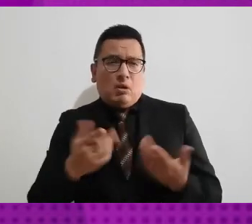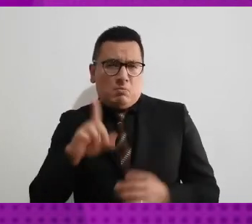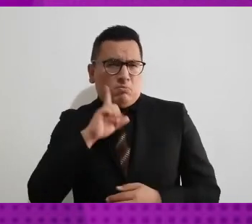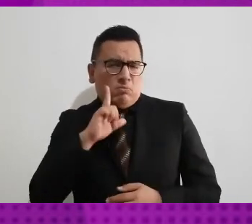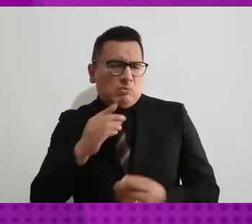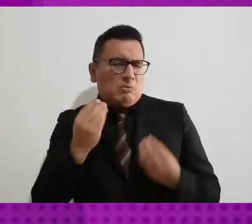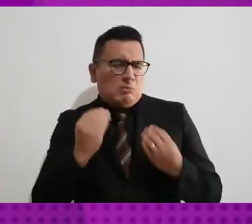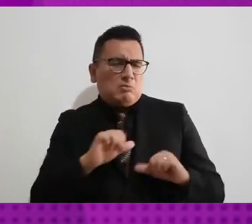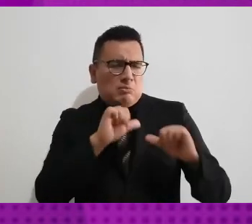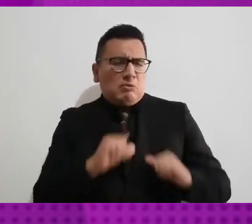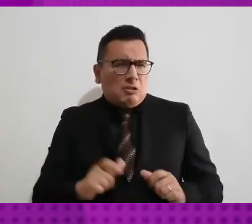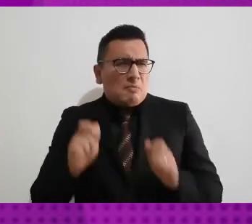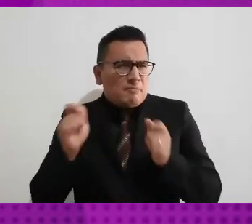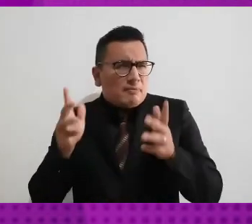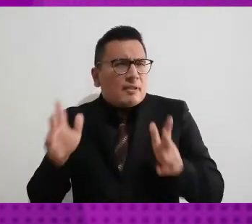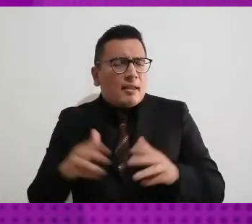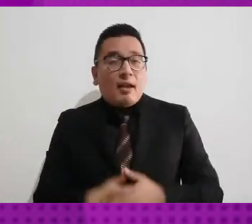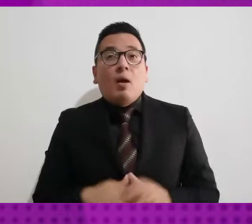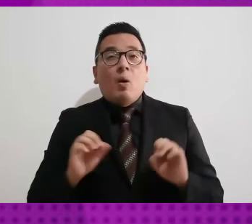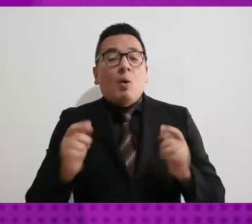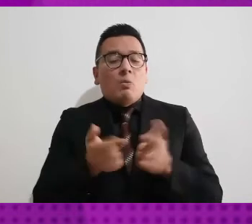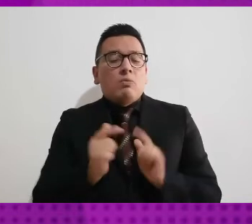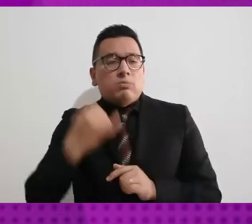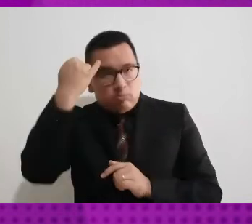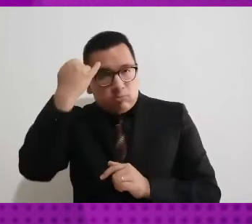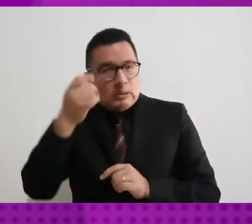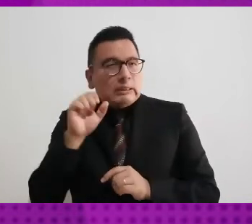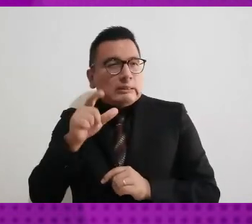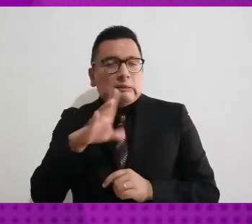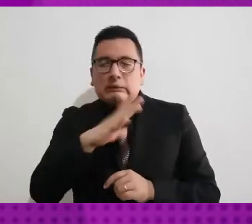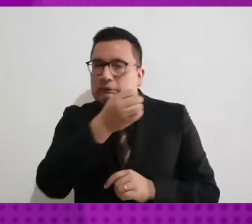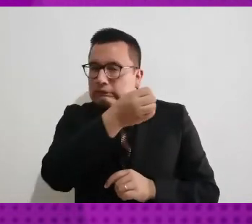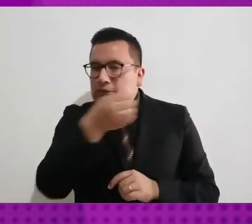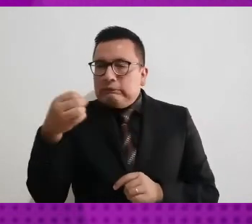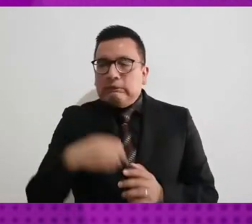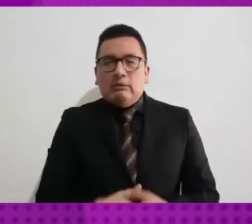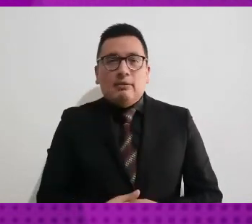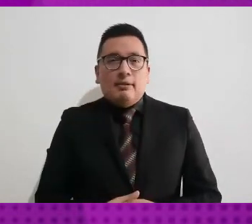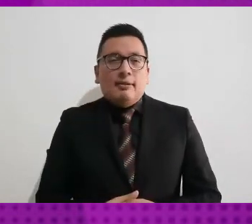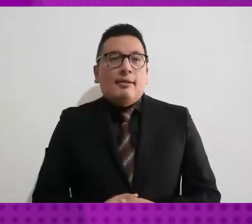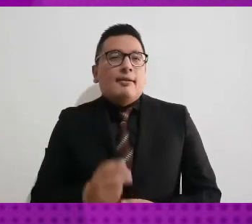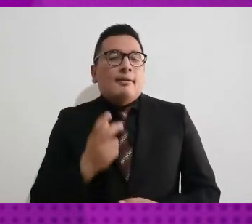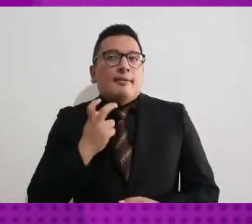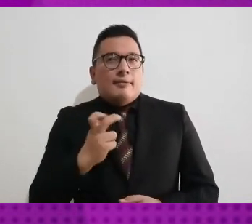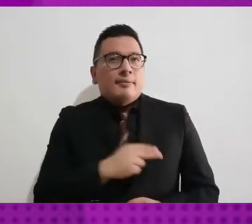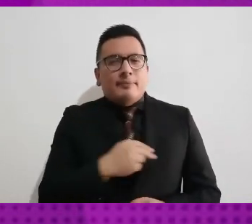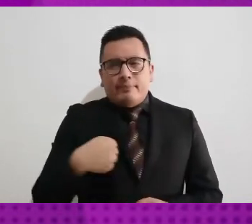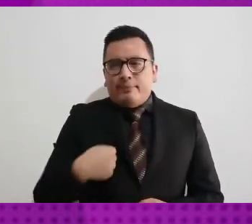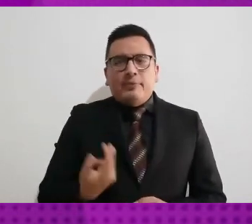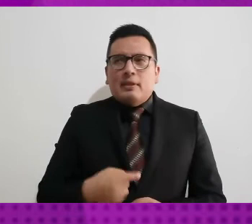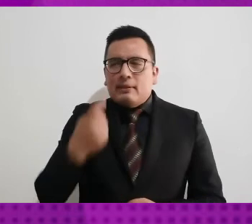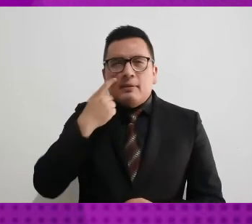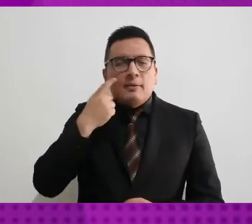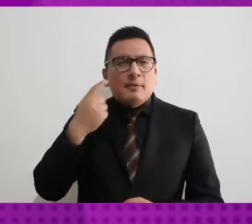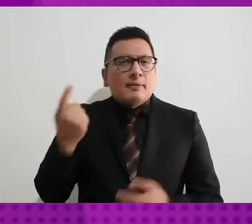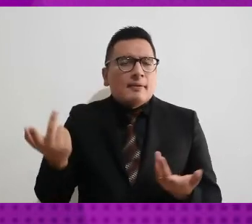elección popular. Los temas indígenas también han avanzado muchísimo. Y uno de los ejemplos también que